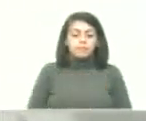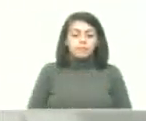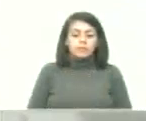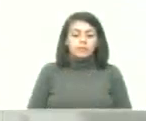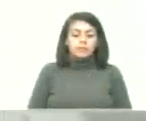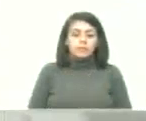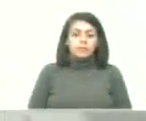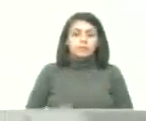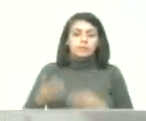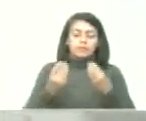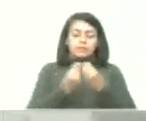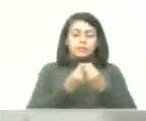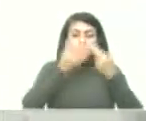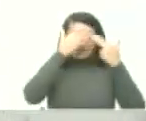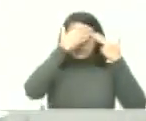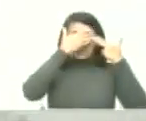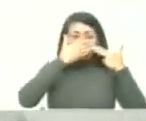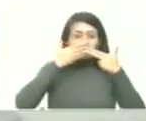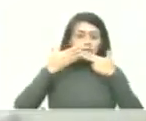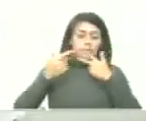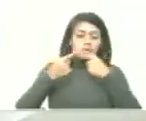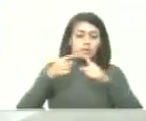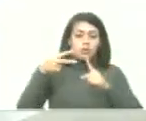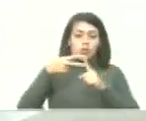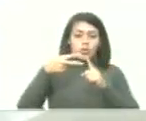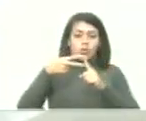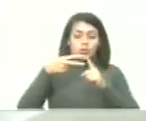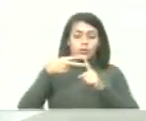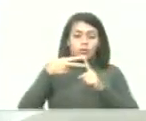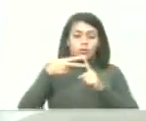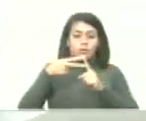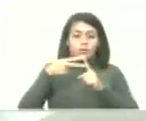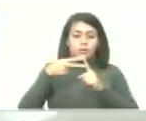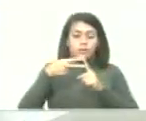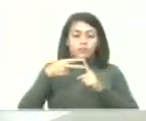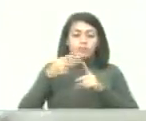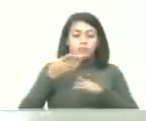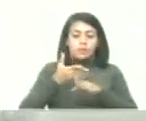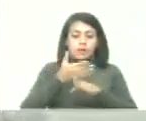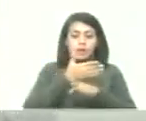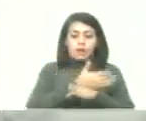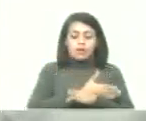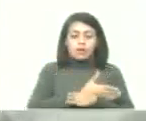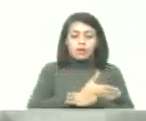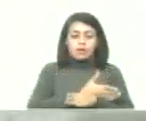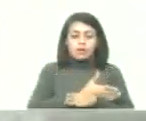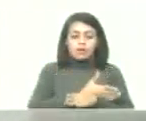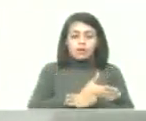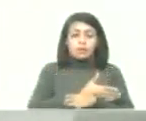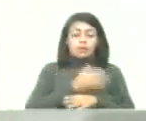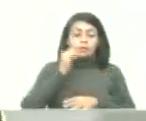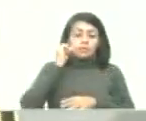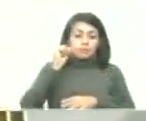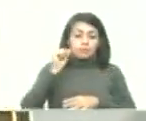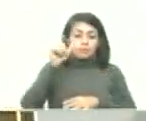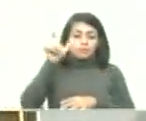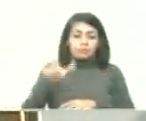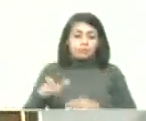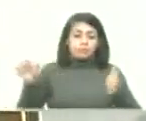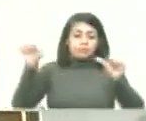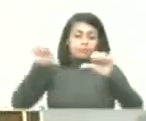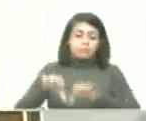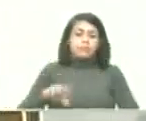la llevada de los terroristas a hoteles antes del magnicidio en grado de frustración,